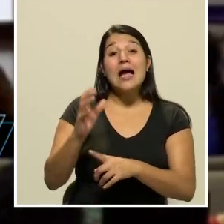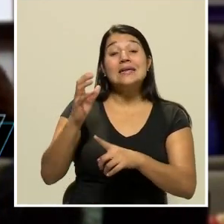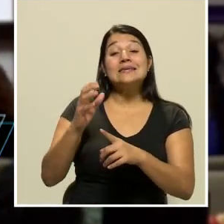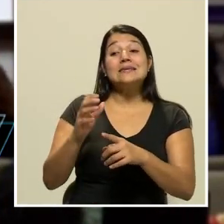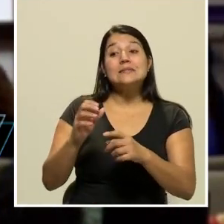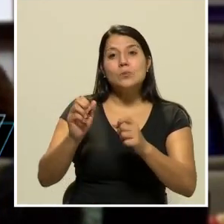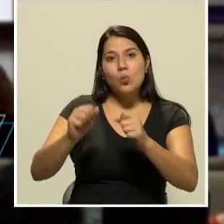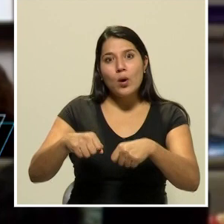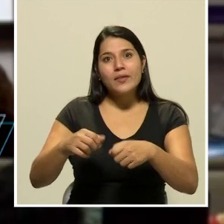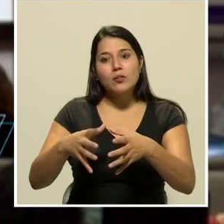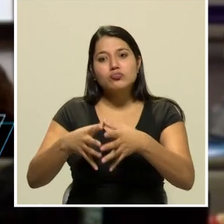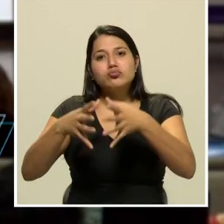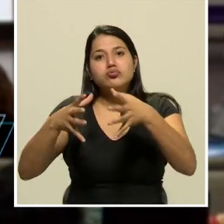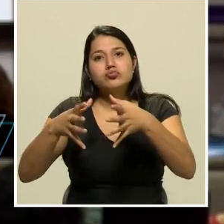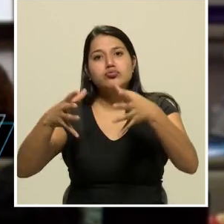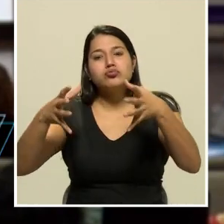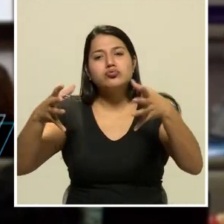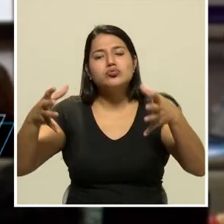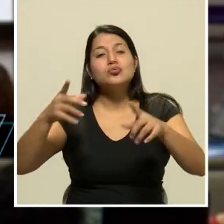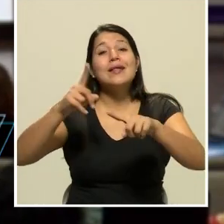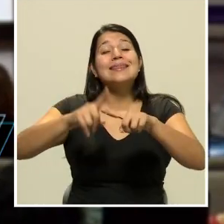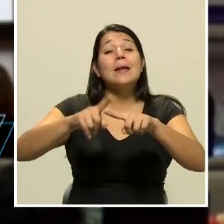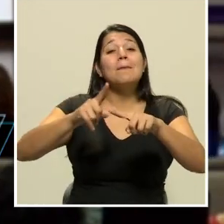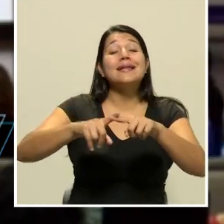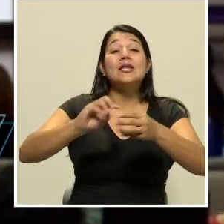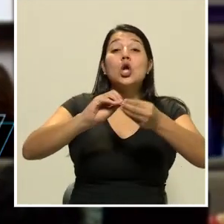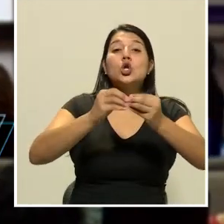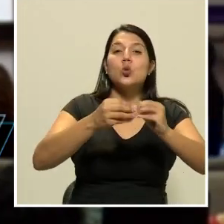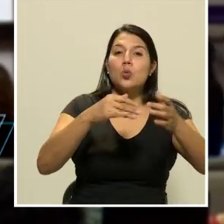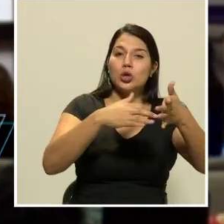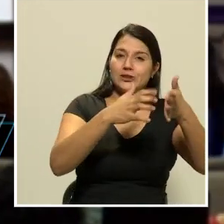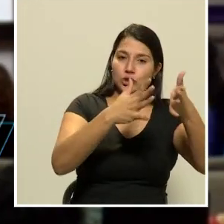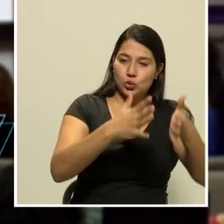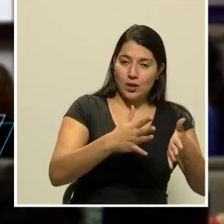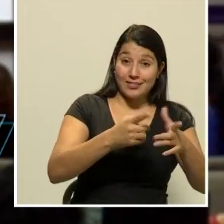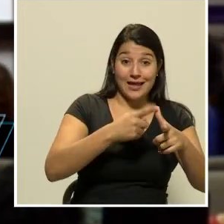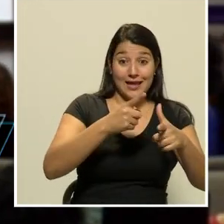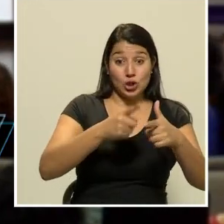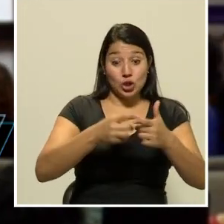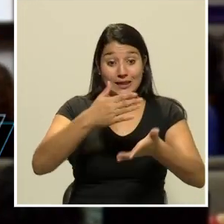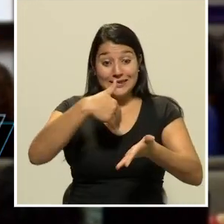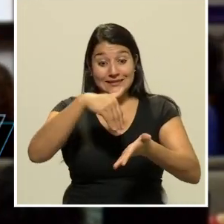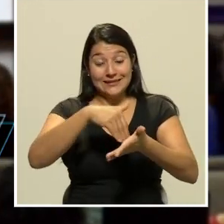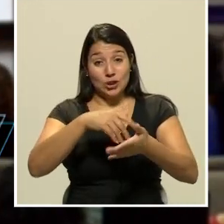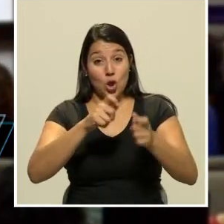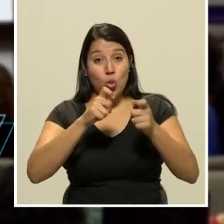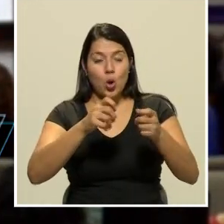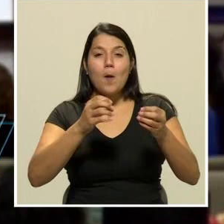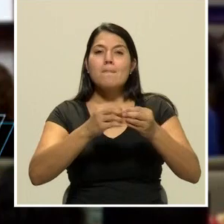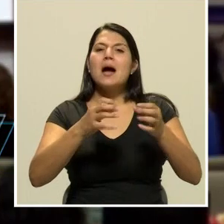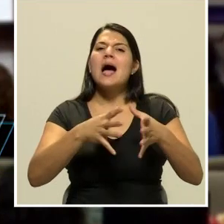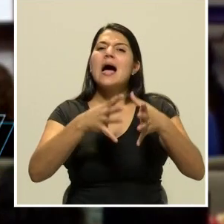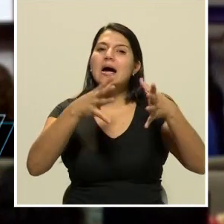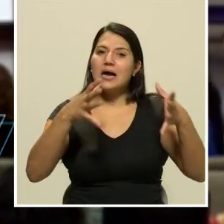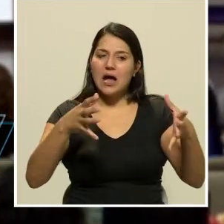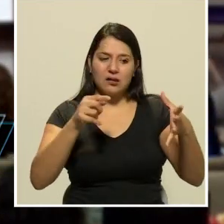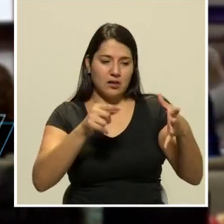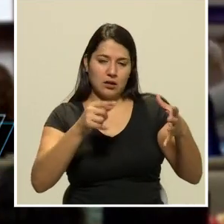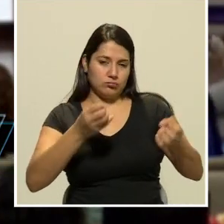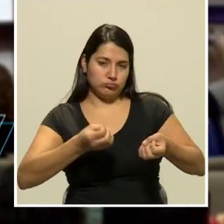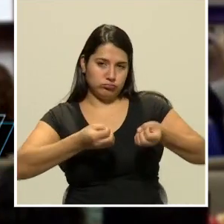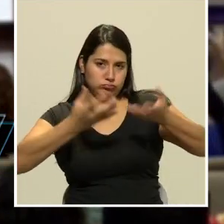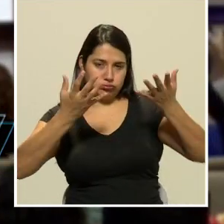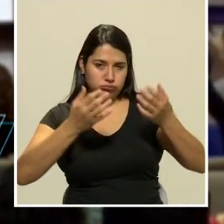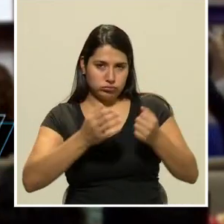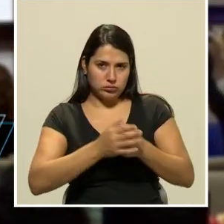incrementando en proporción al número de estudiantes. Entonces, en los centros educativos más grandes, estamos hablando de varios cientos